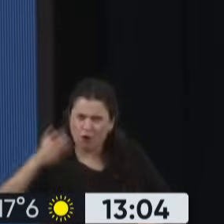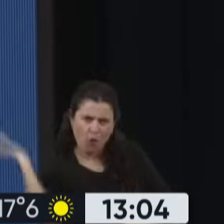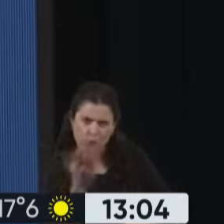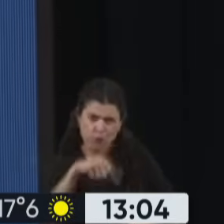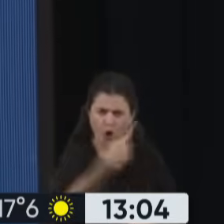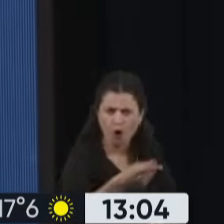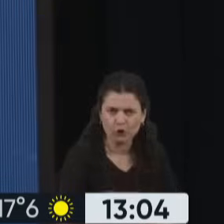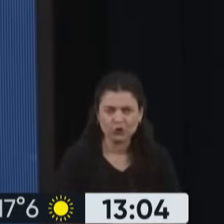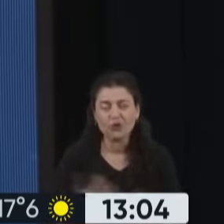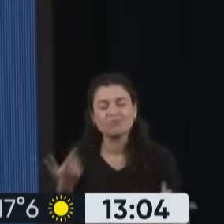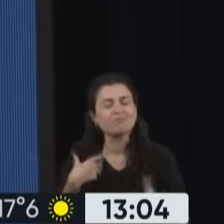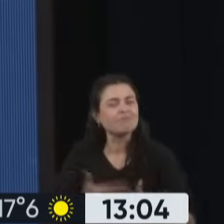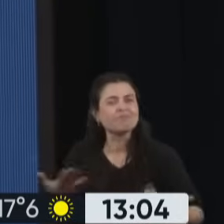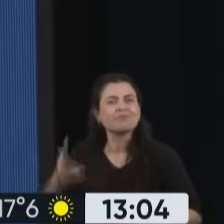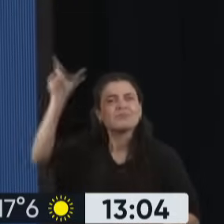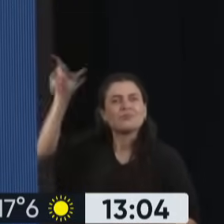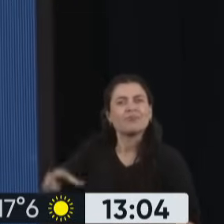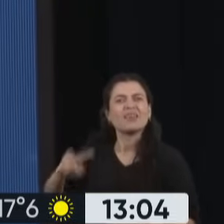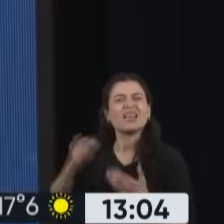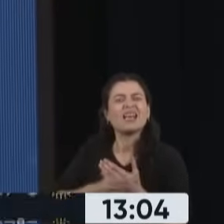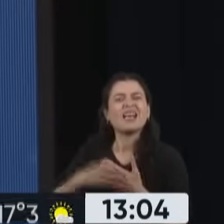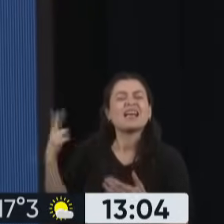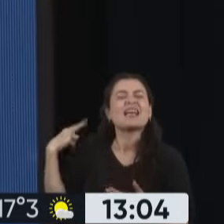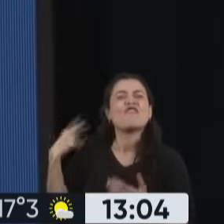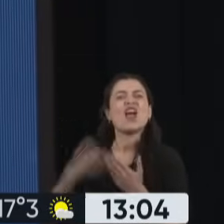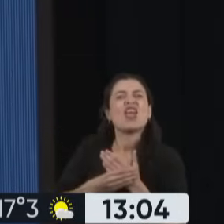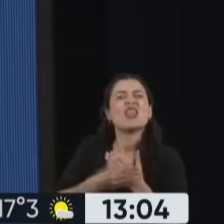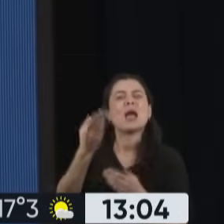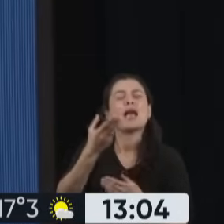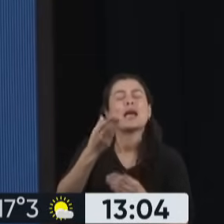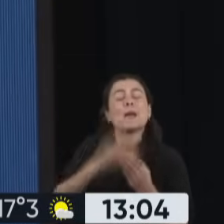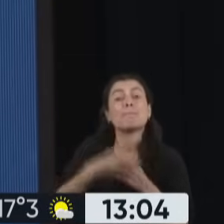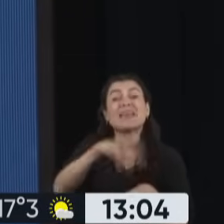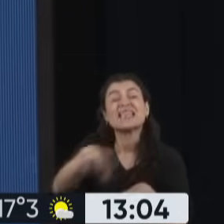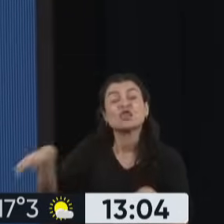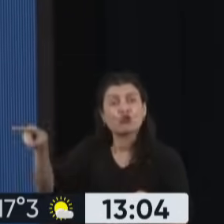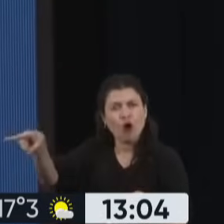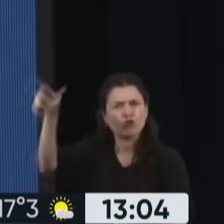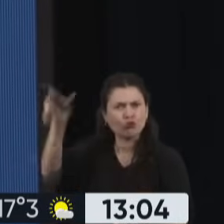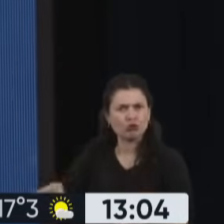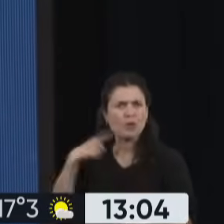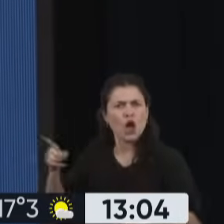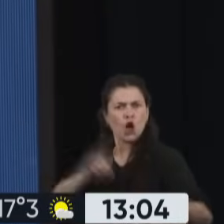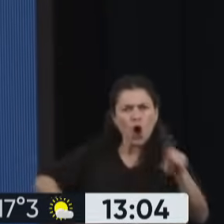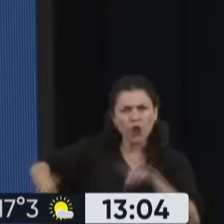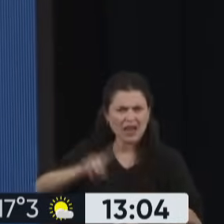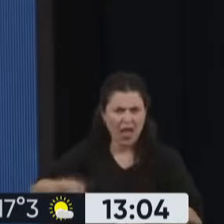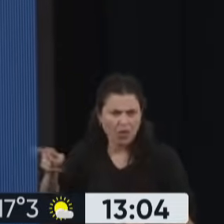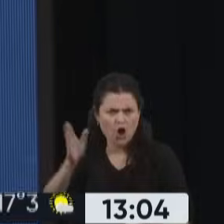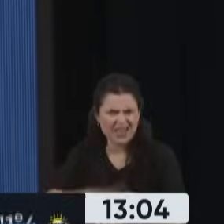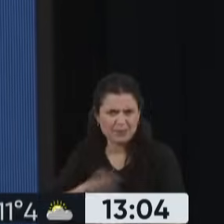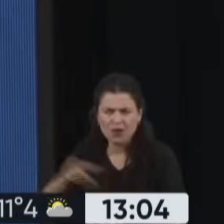Ese gigante que tengo de jefe de gabinete, digamos, un gran ministro coordinador y que es el